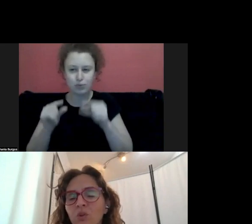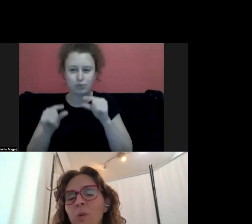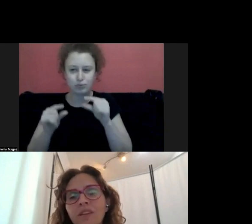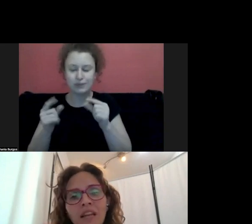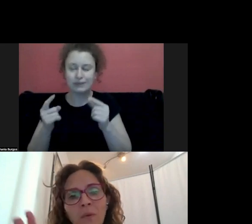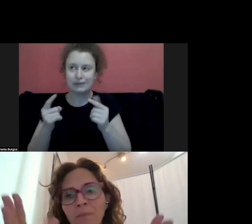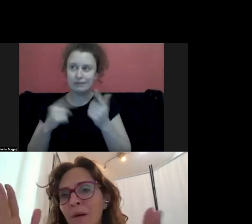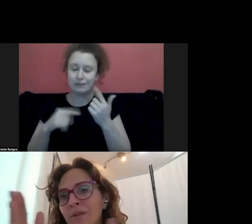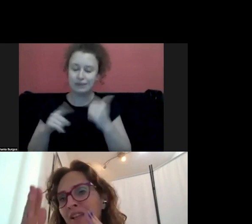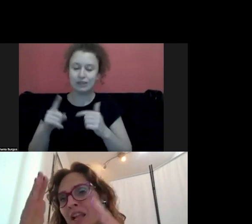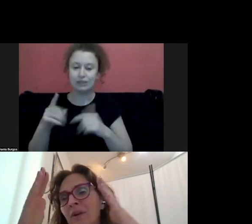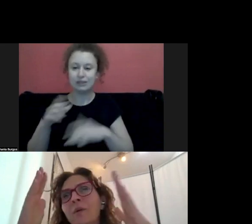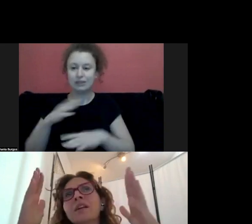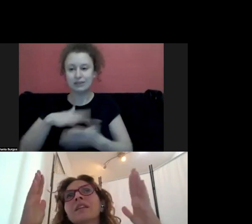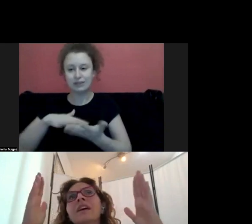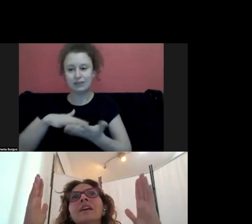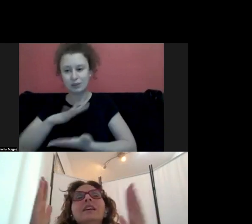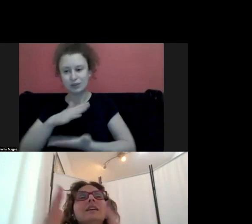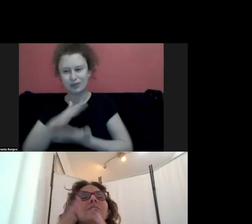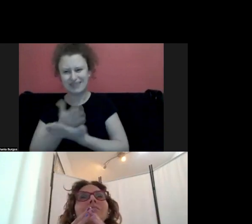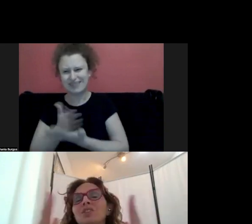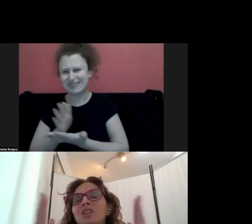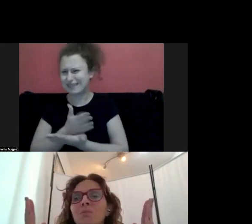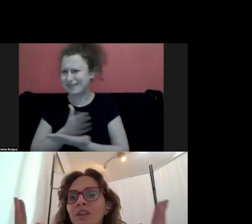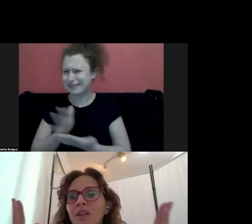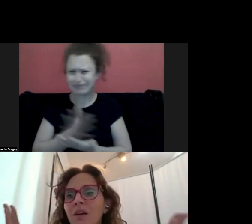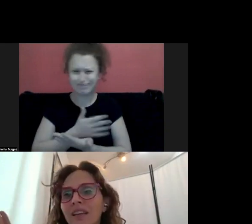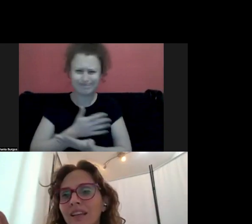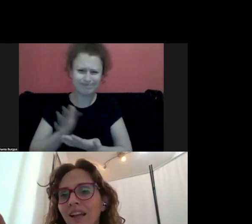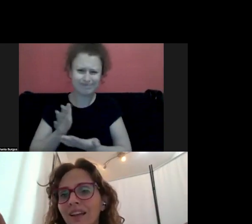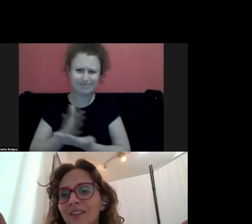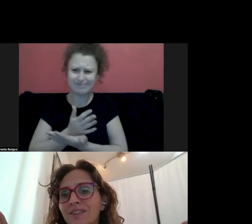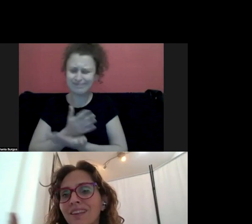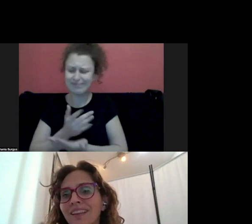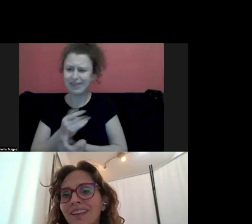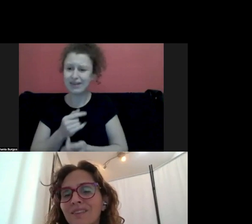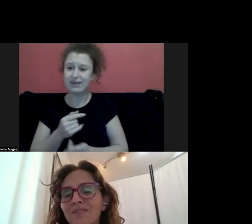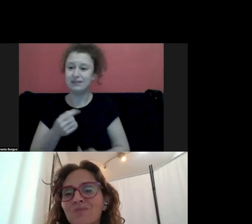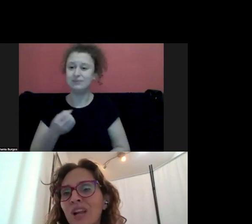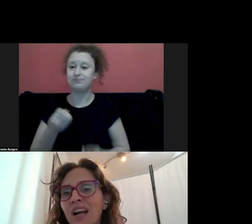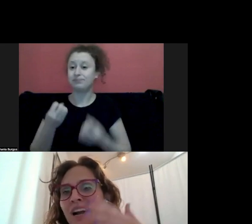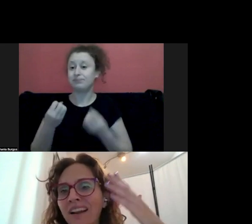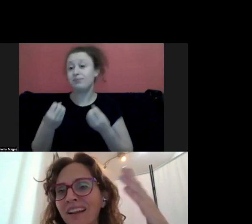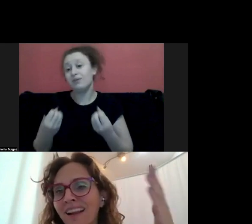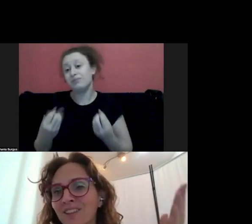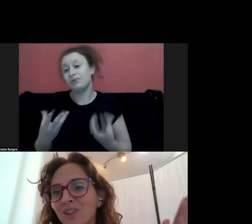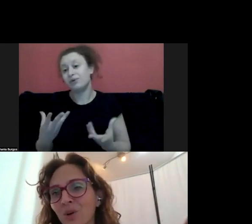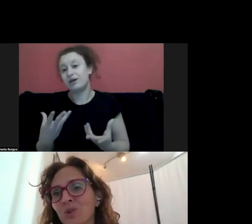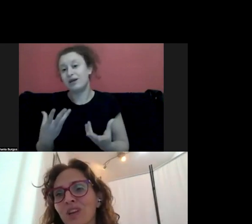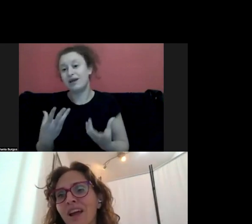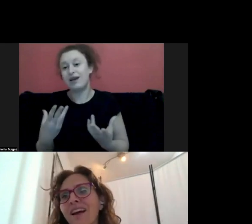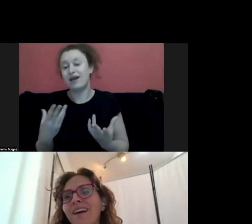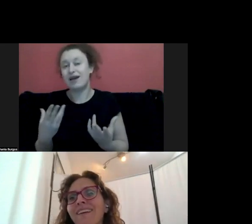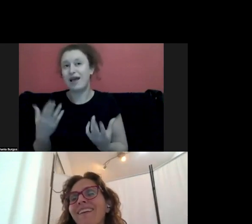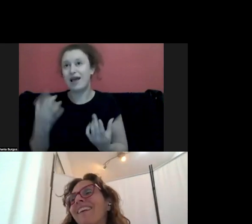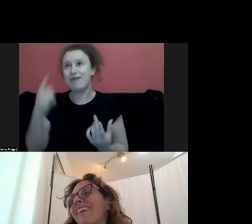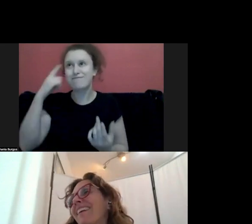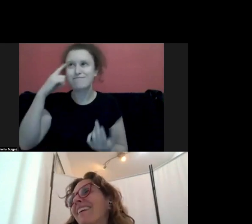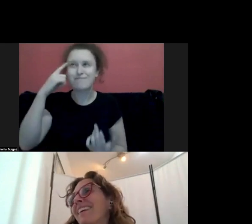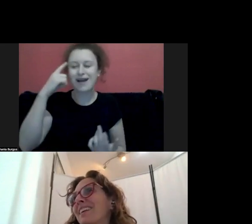Tu hijo va a tener una vida, siempre te imaginas una carrera